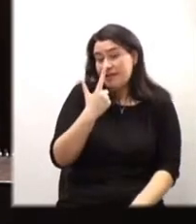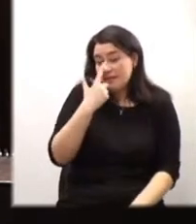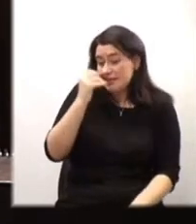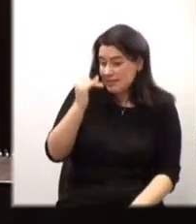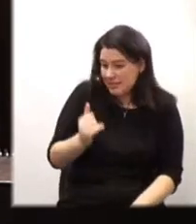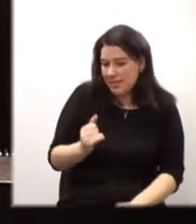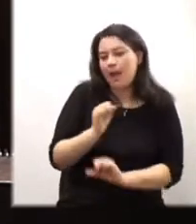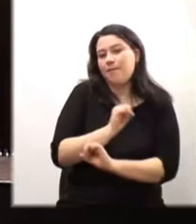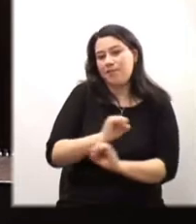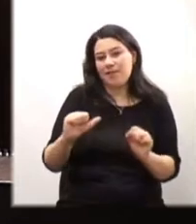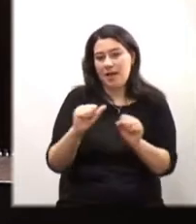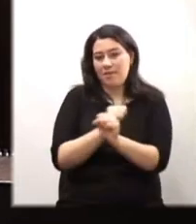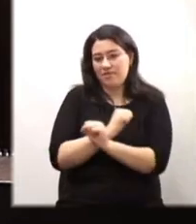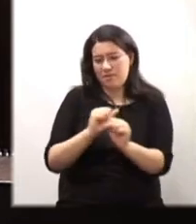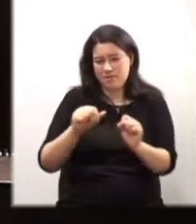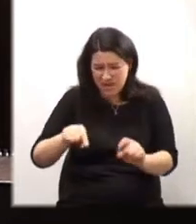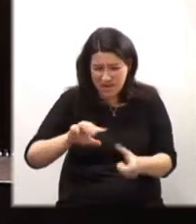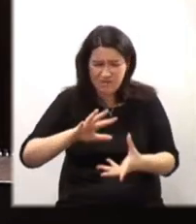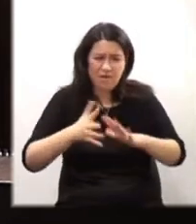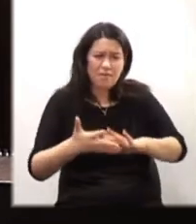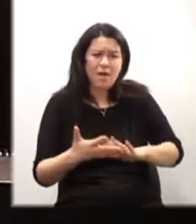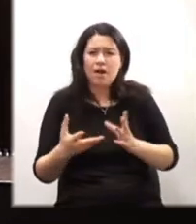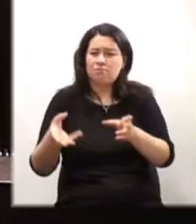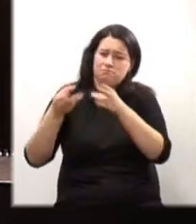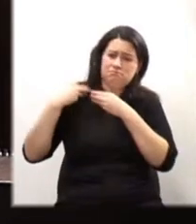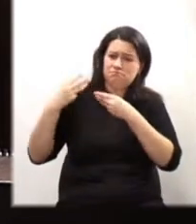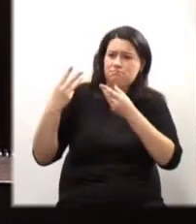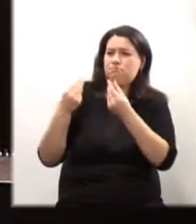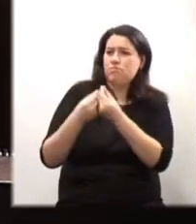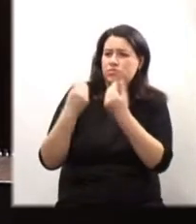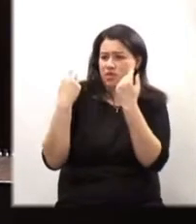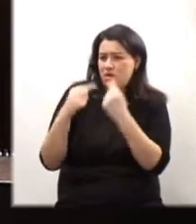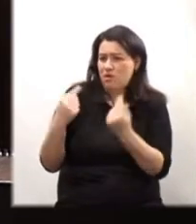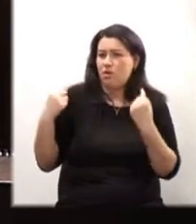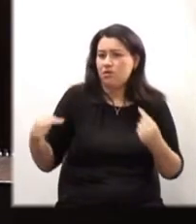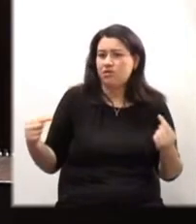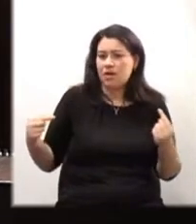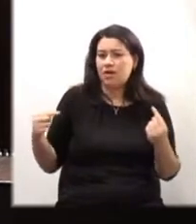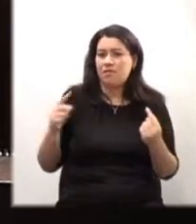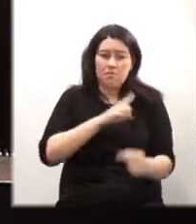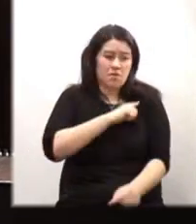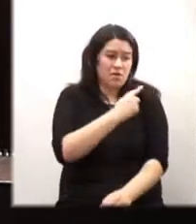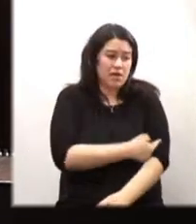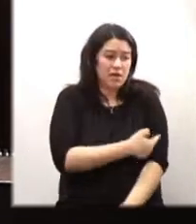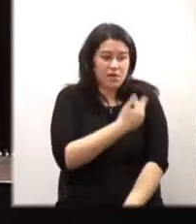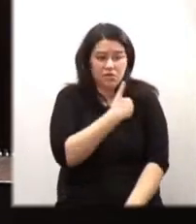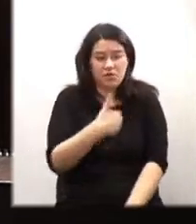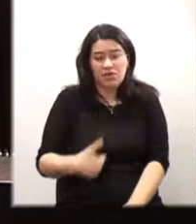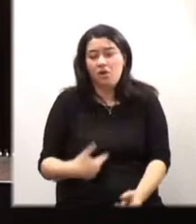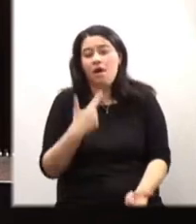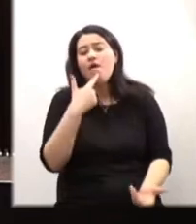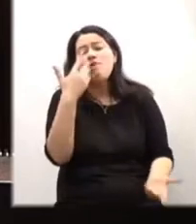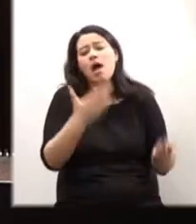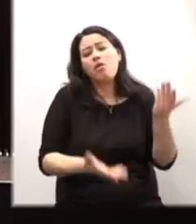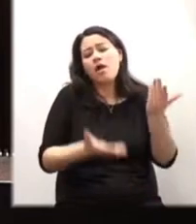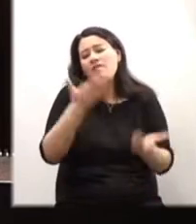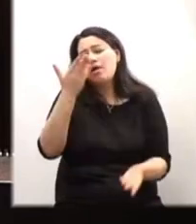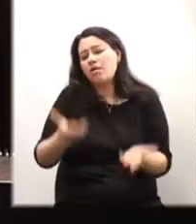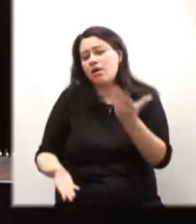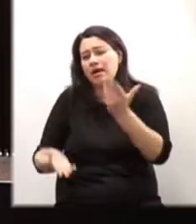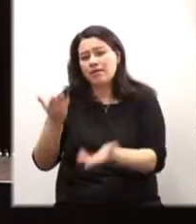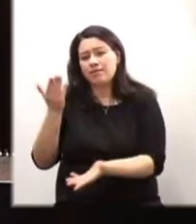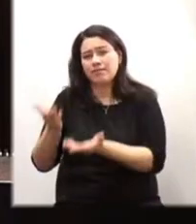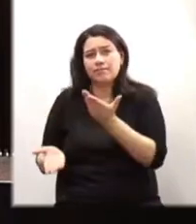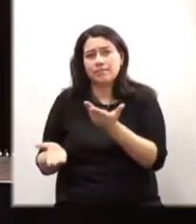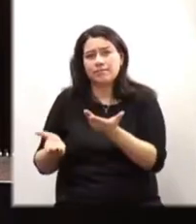caso lo aprueba. Pero acá estamos llenos de cosas que el Poder Ejecutivo estaba evaluando, y